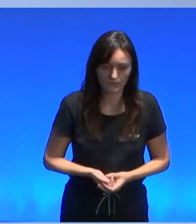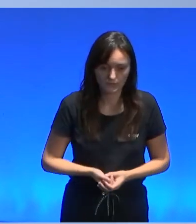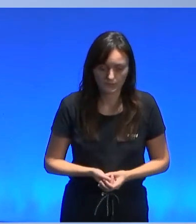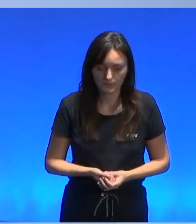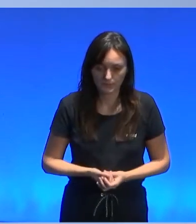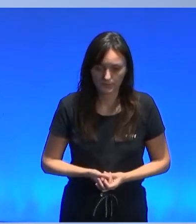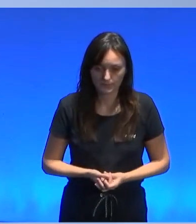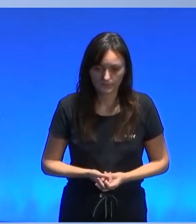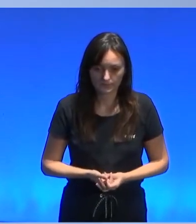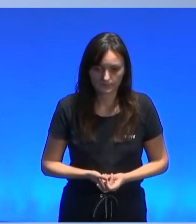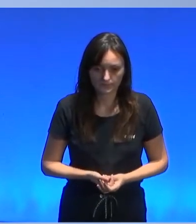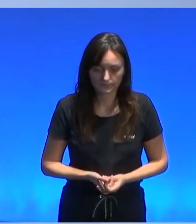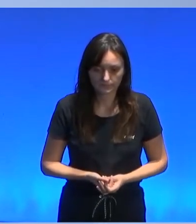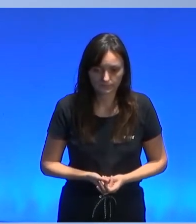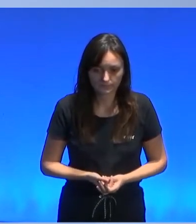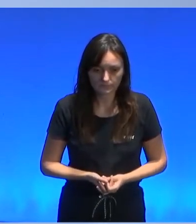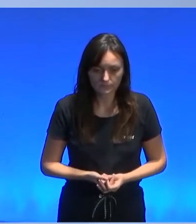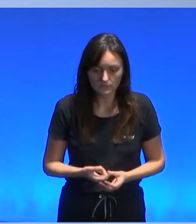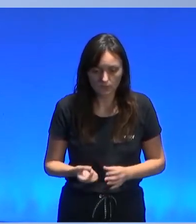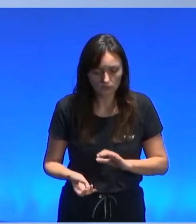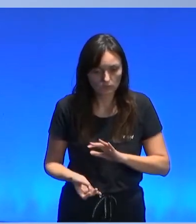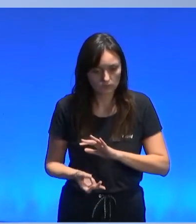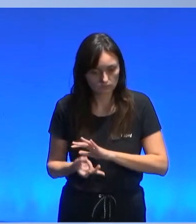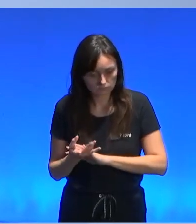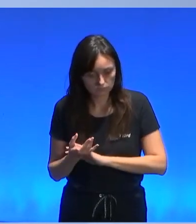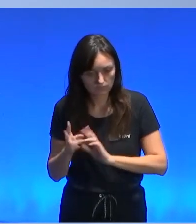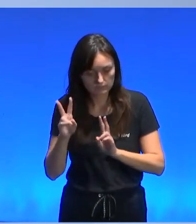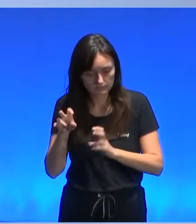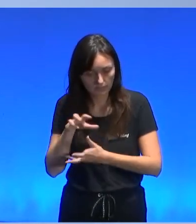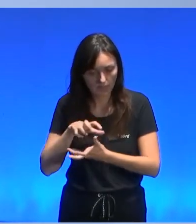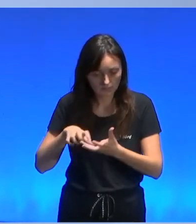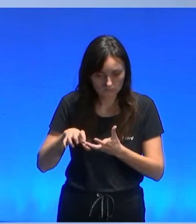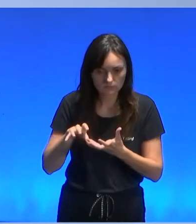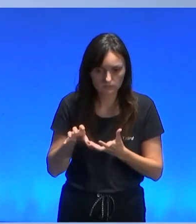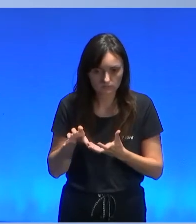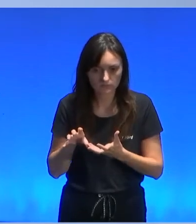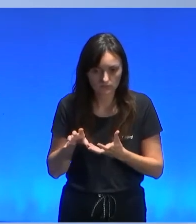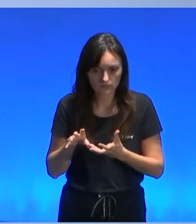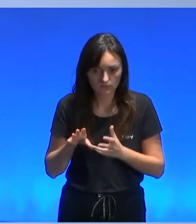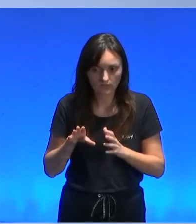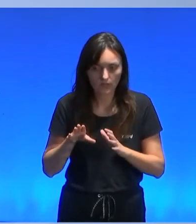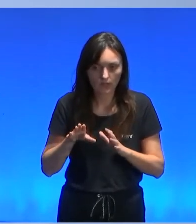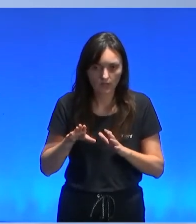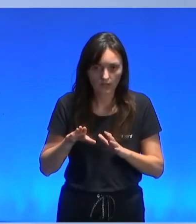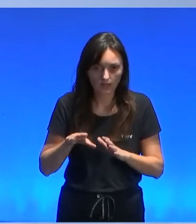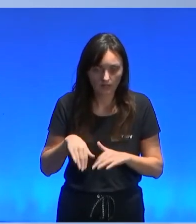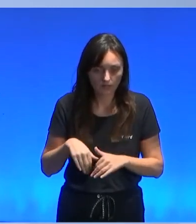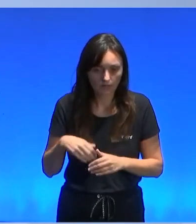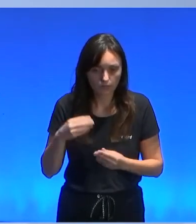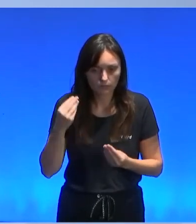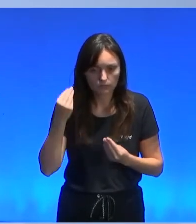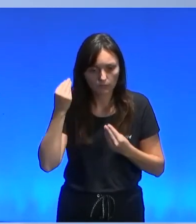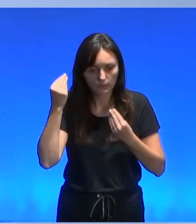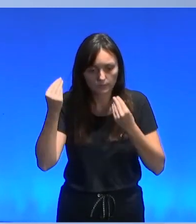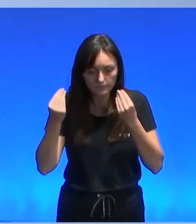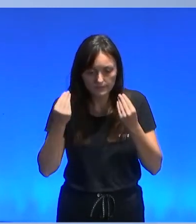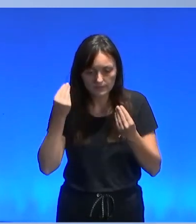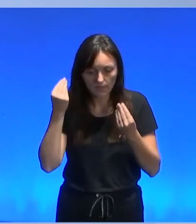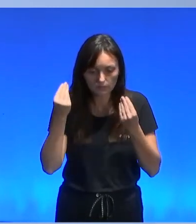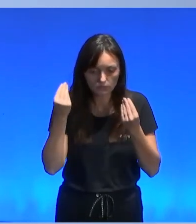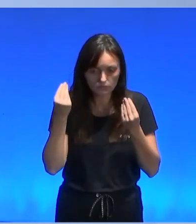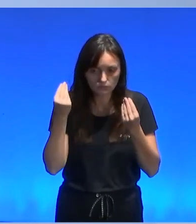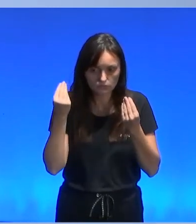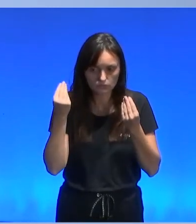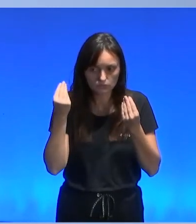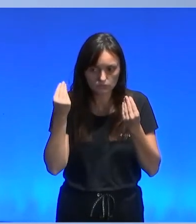Y esto creó todo un tema y se llegó, por ejemplo, a pensar a una